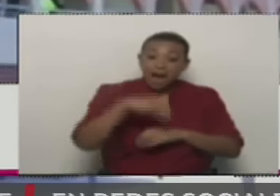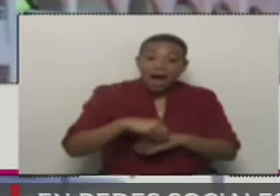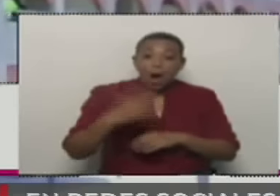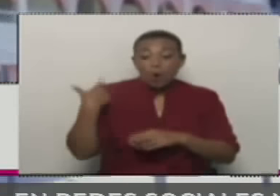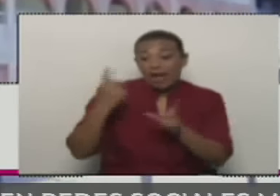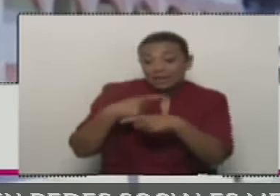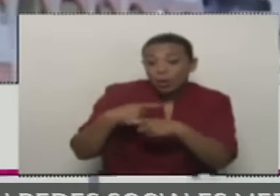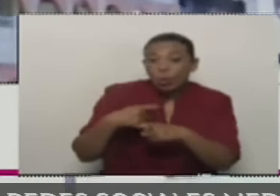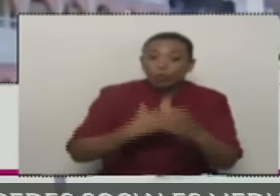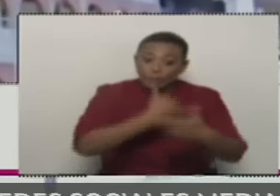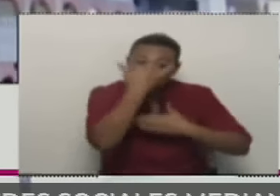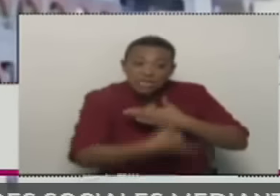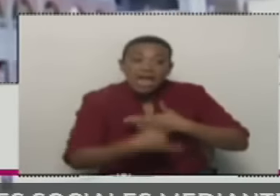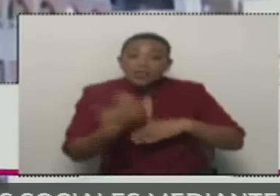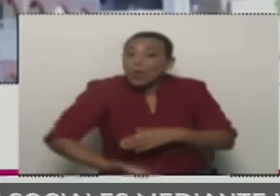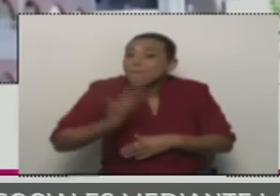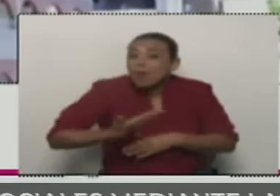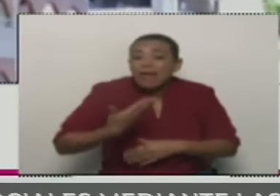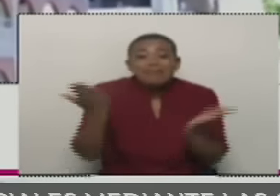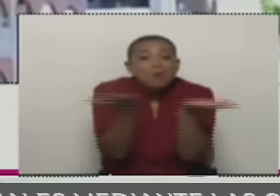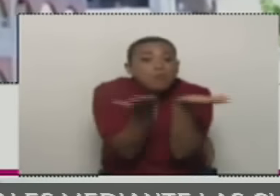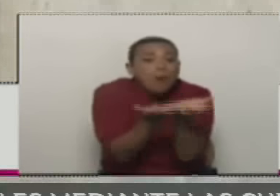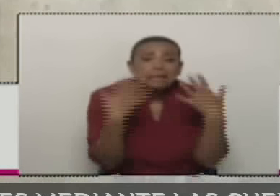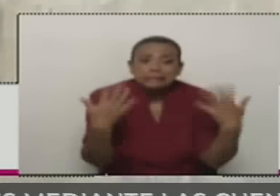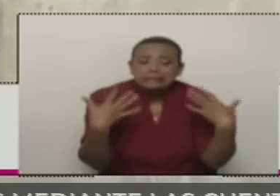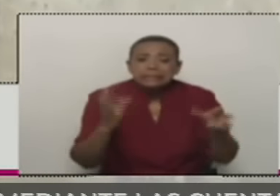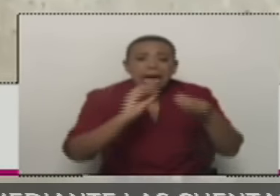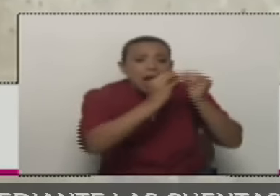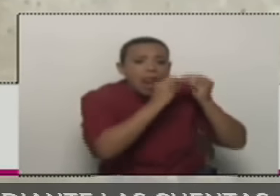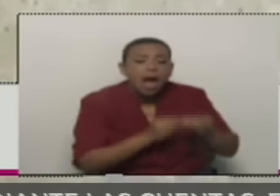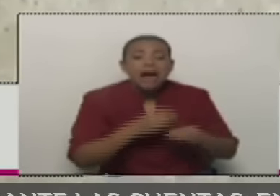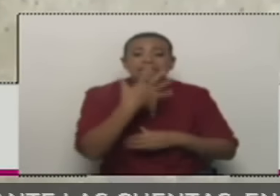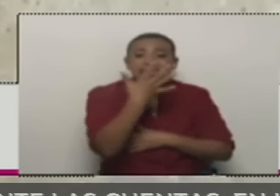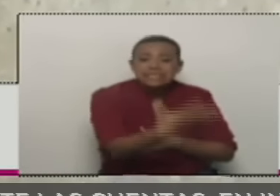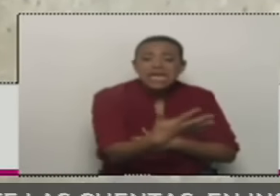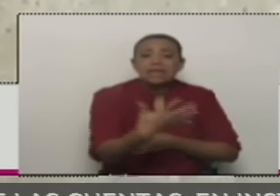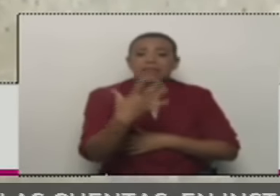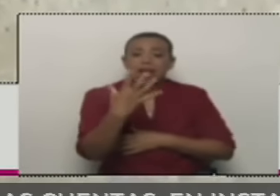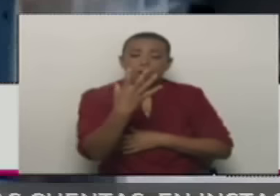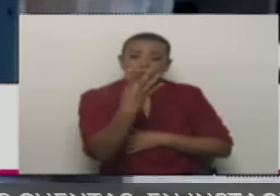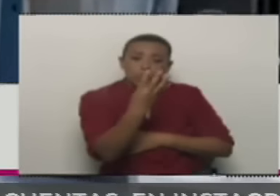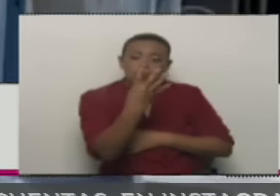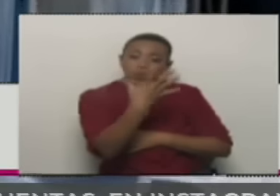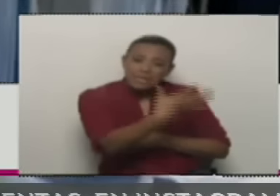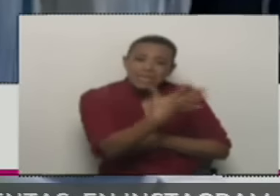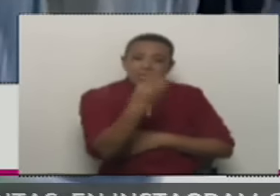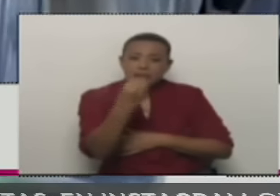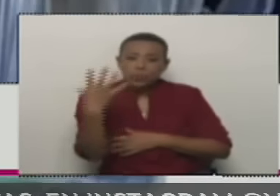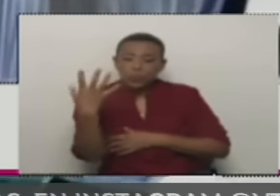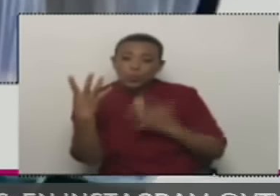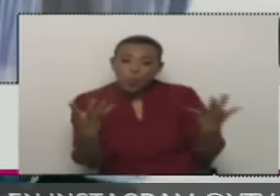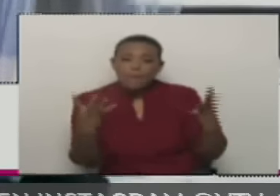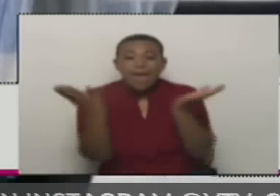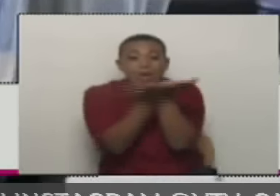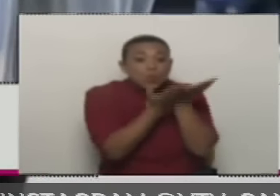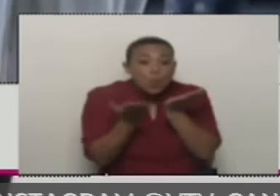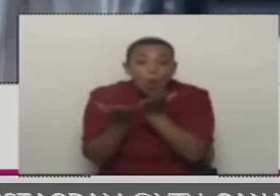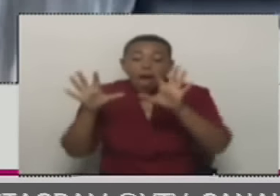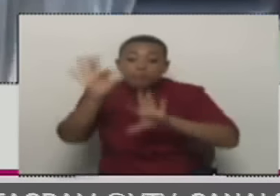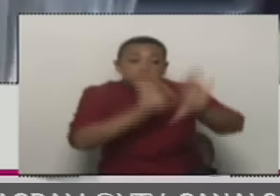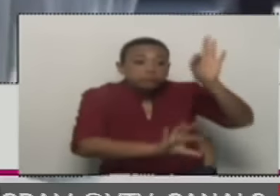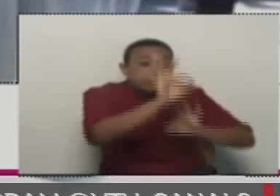ganaron, los proyectos que fueron prioridad de la comunidad, fueron 509 escuelas que también entran a